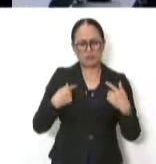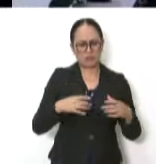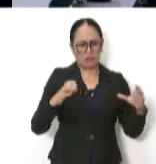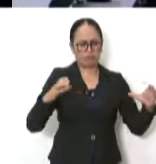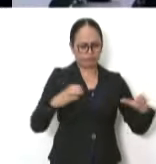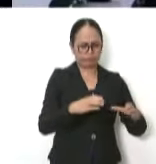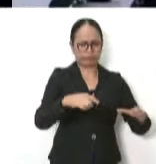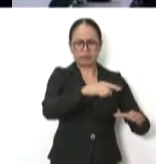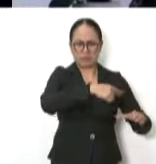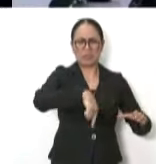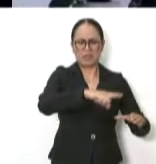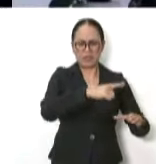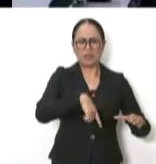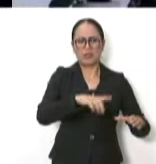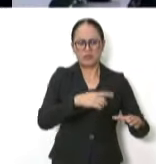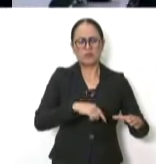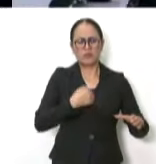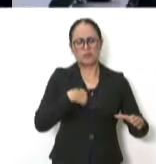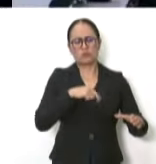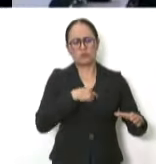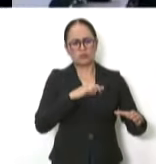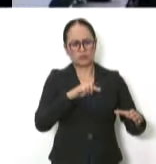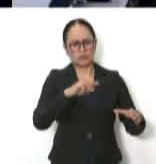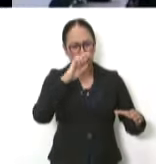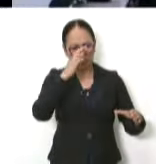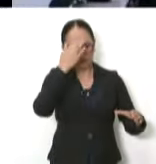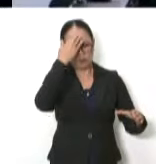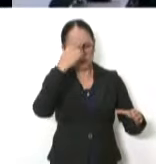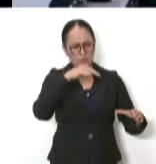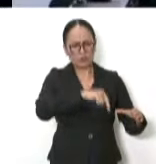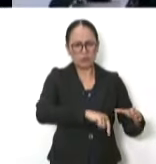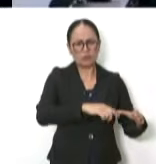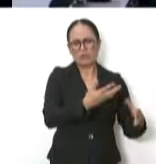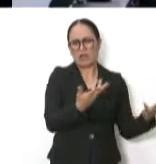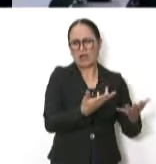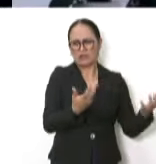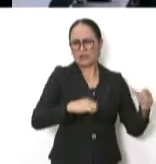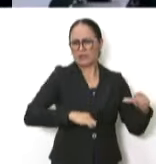que reconocemos como de actividad no esencial.